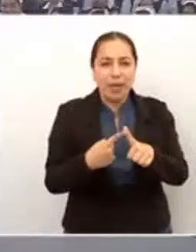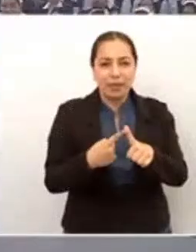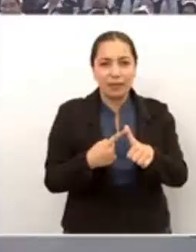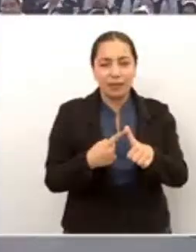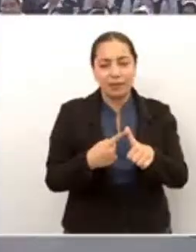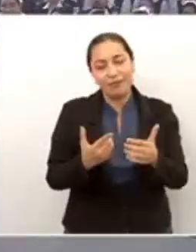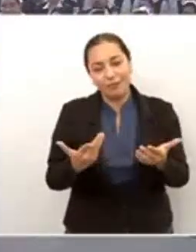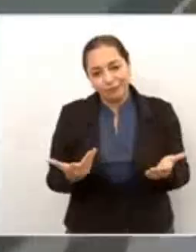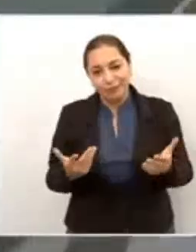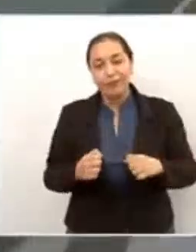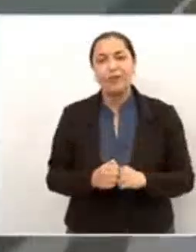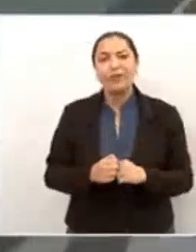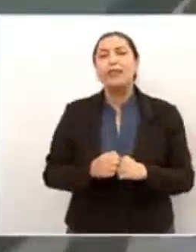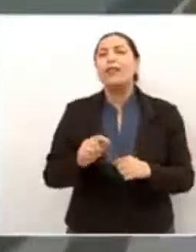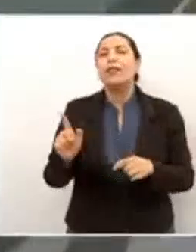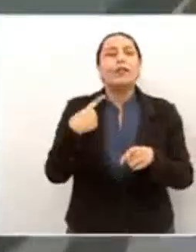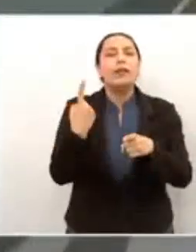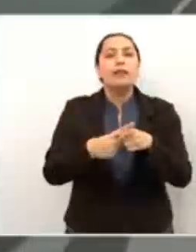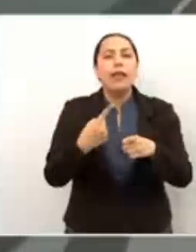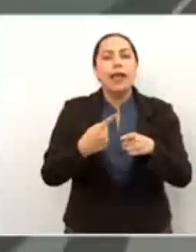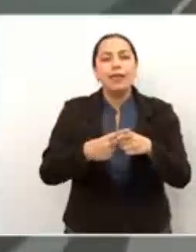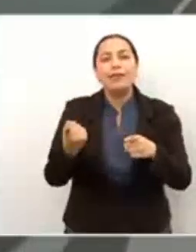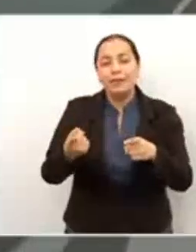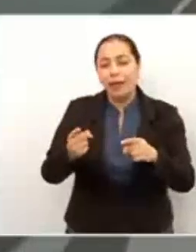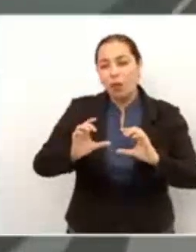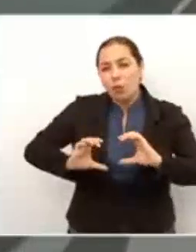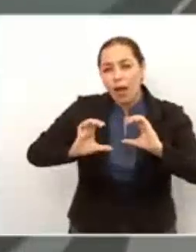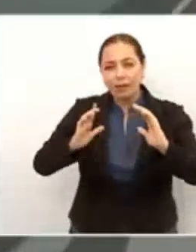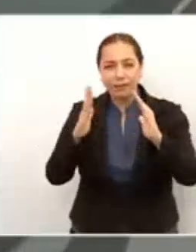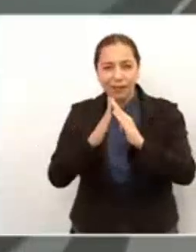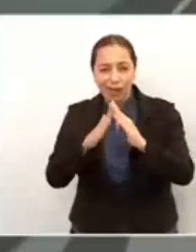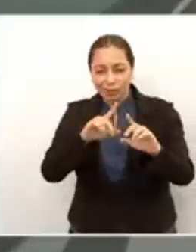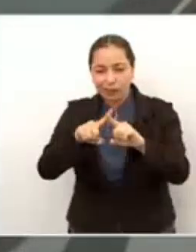¿Quién cuida principalmente de la casa?